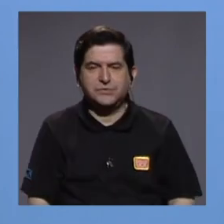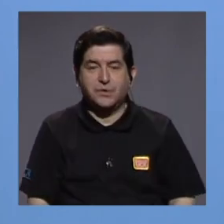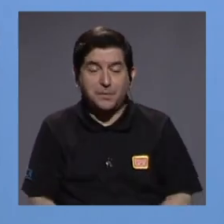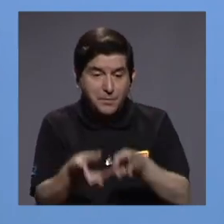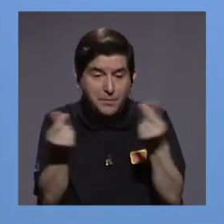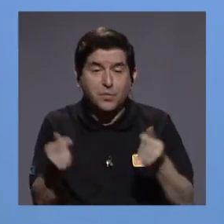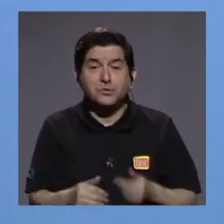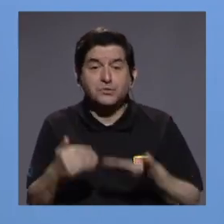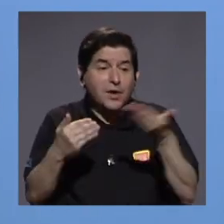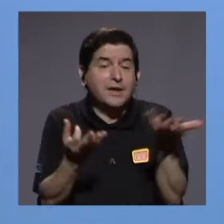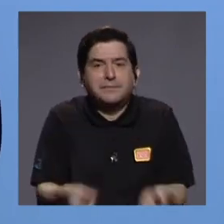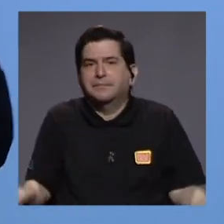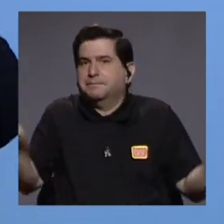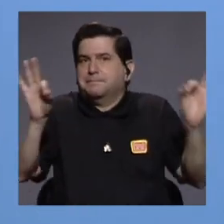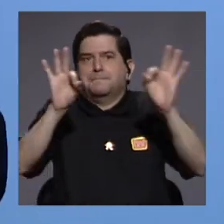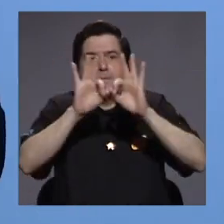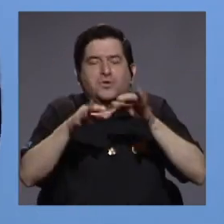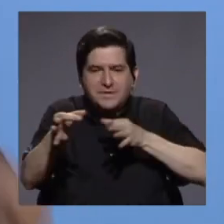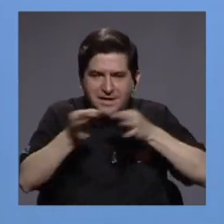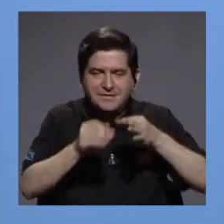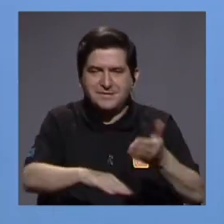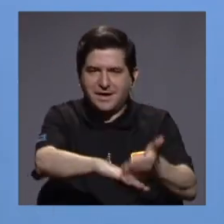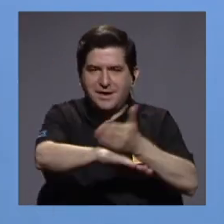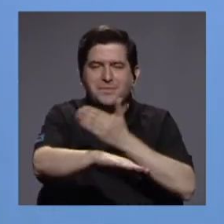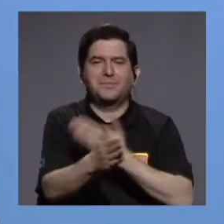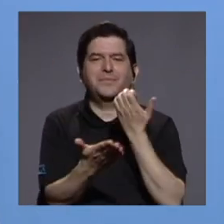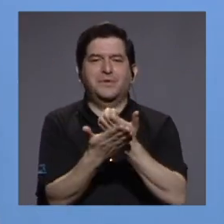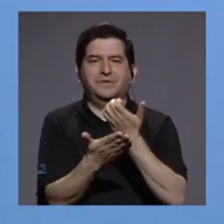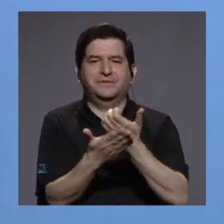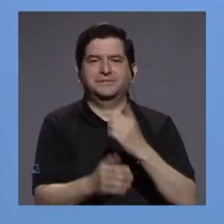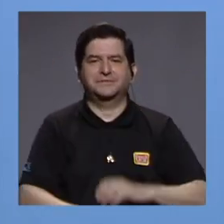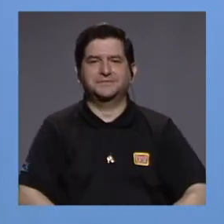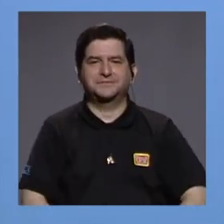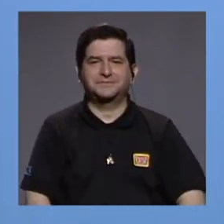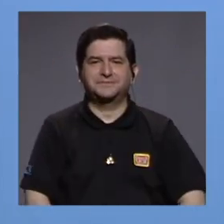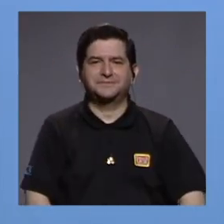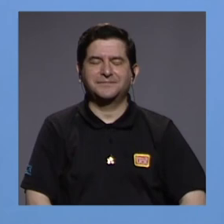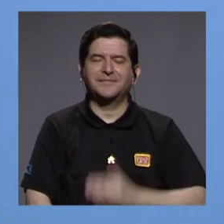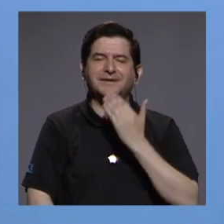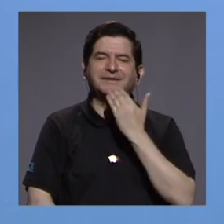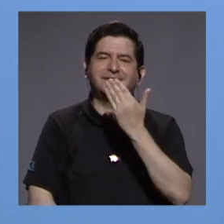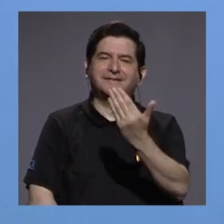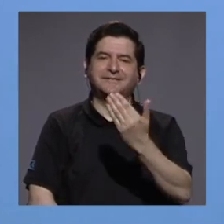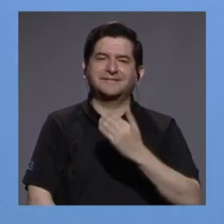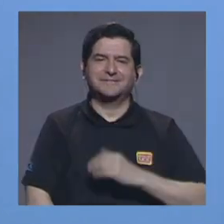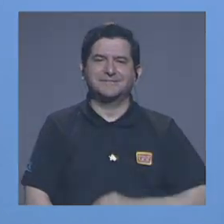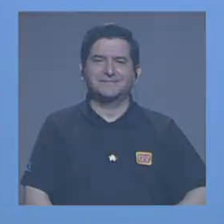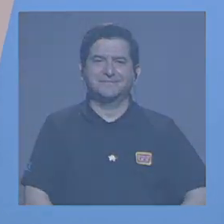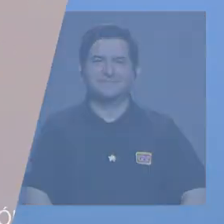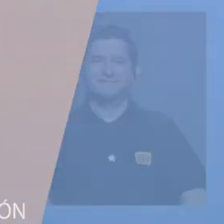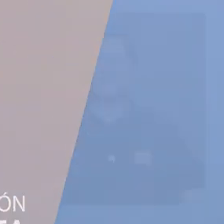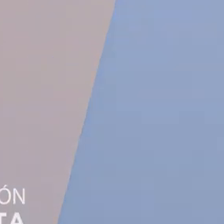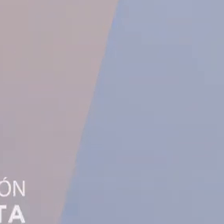productividad es el elemento más importante que explica el crecimiento económico muchísimas gracias